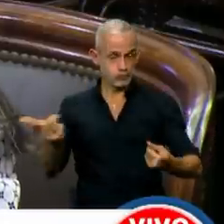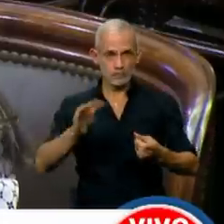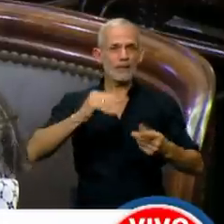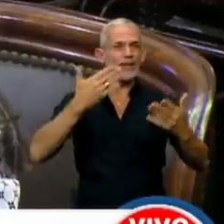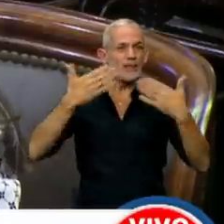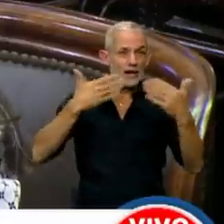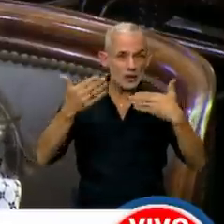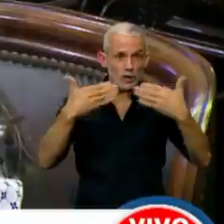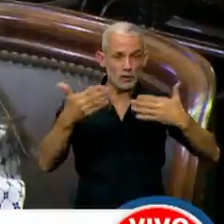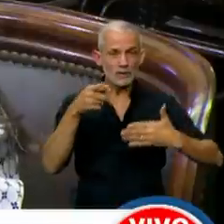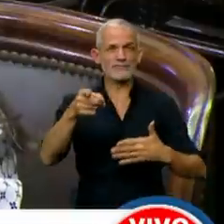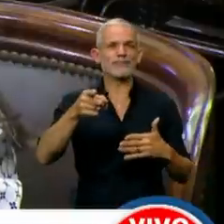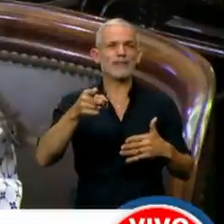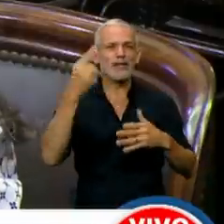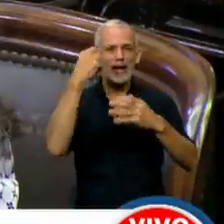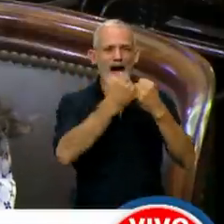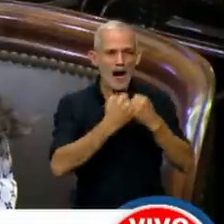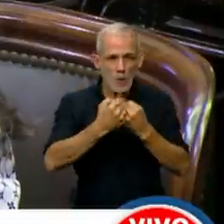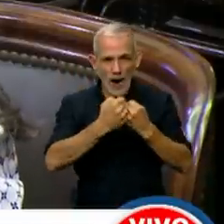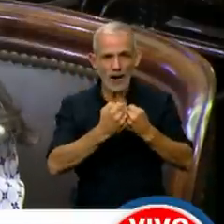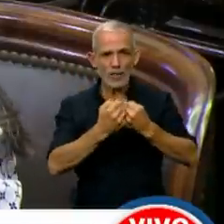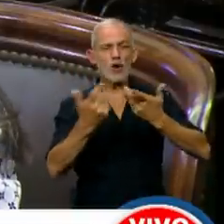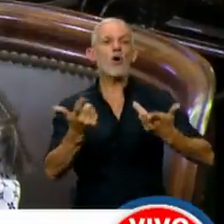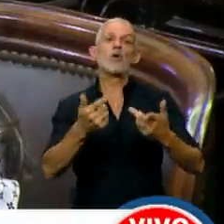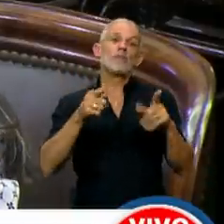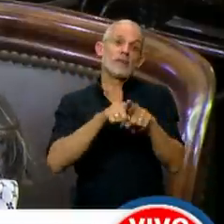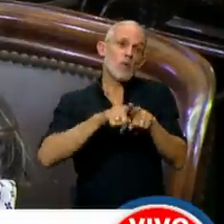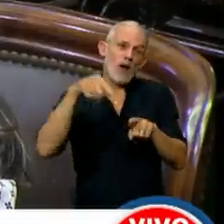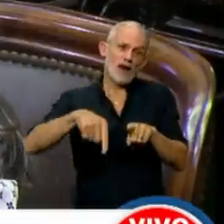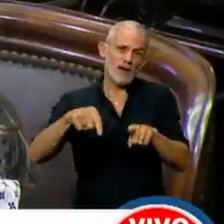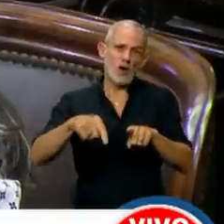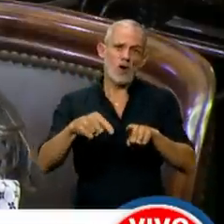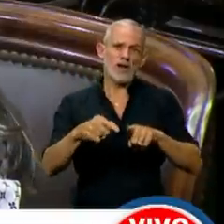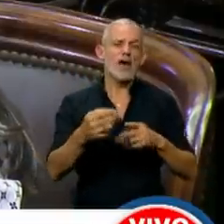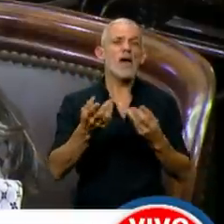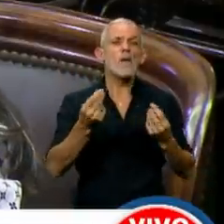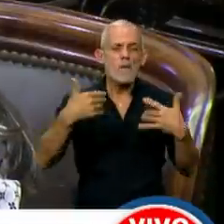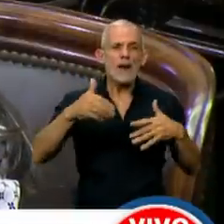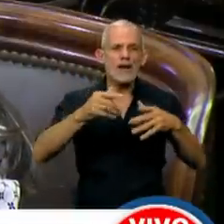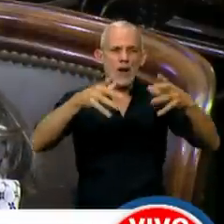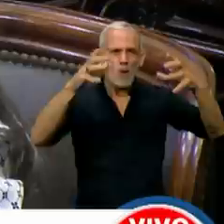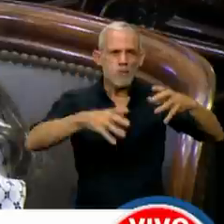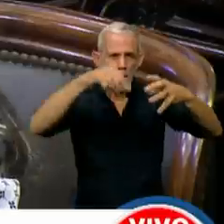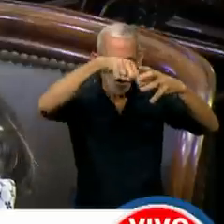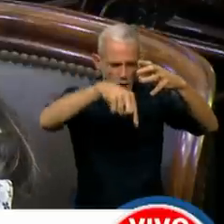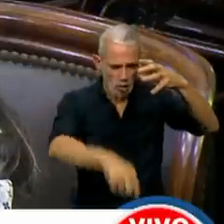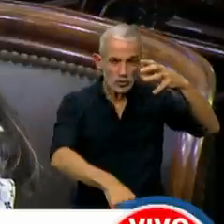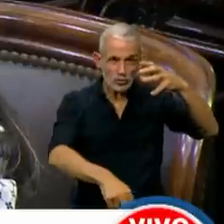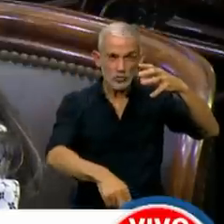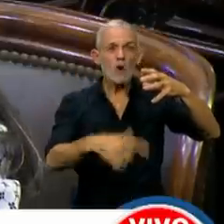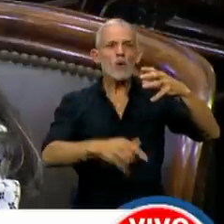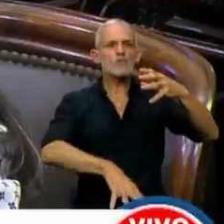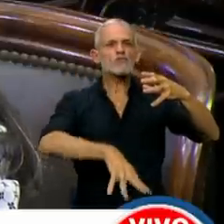diálogo y el consenso salidas como la necesidad de hoy de poner en valor pozos que puedan